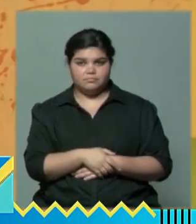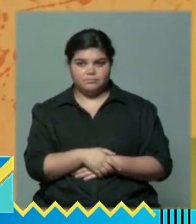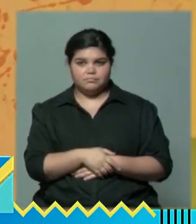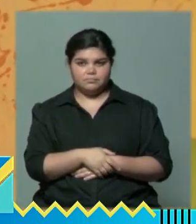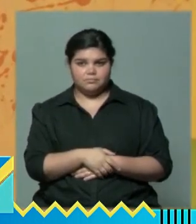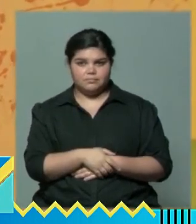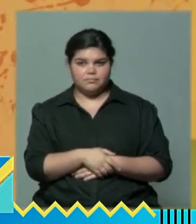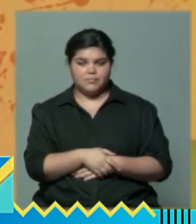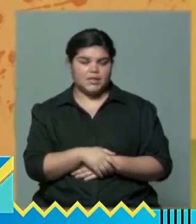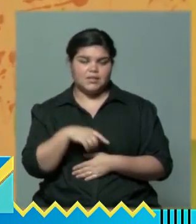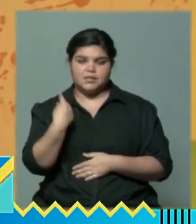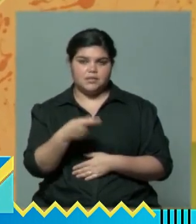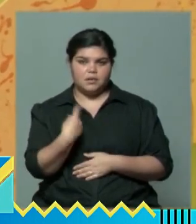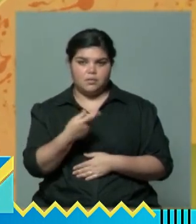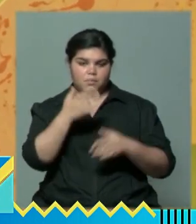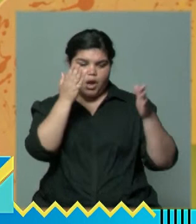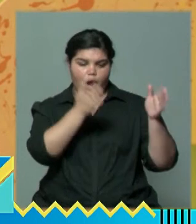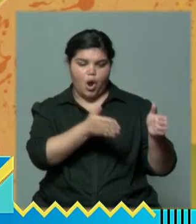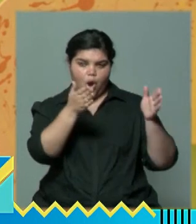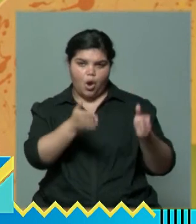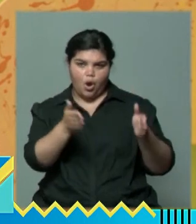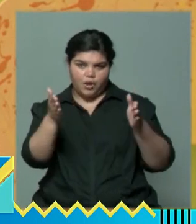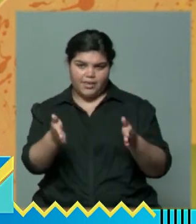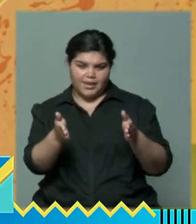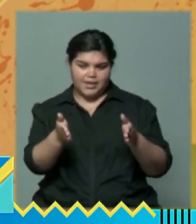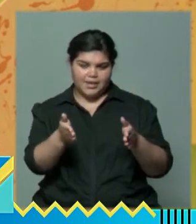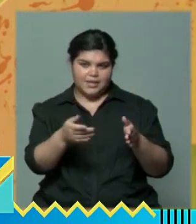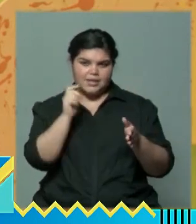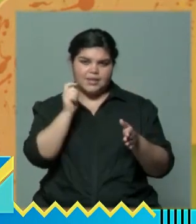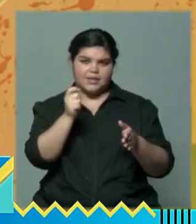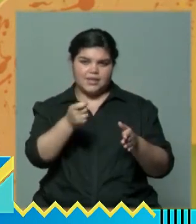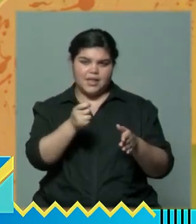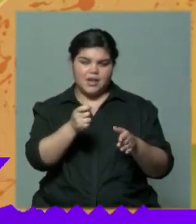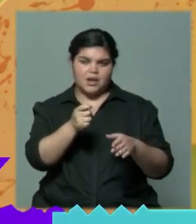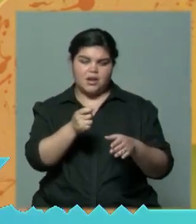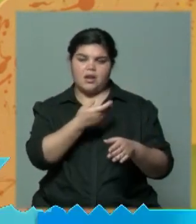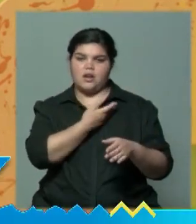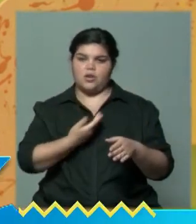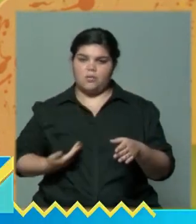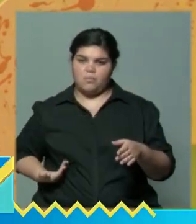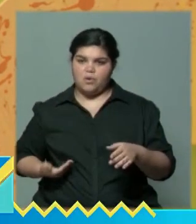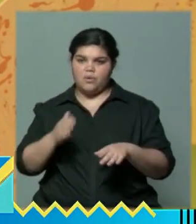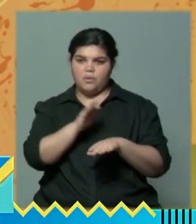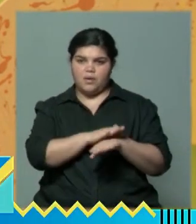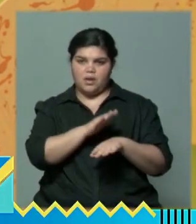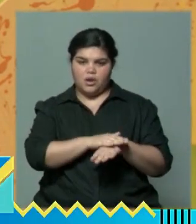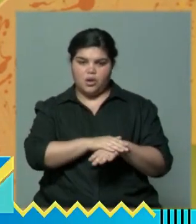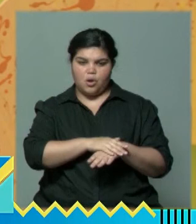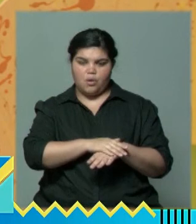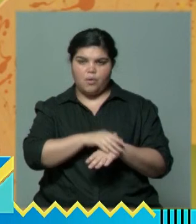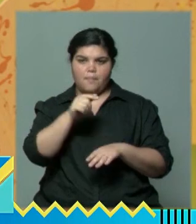Hay en todo orden un Estado atrás que concentra la fuerza pública para hacer cumplir ese